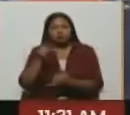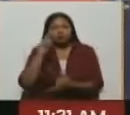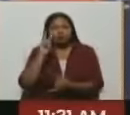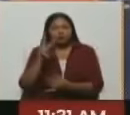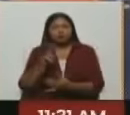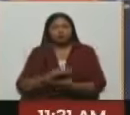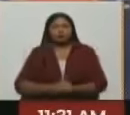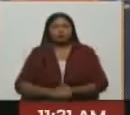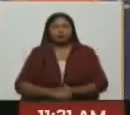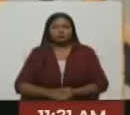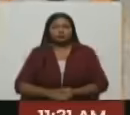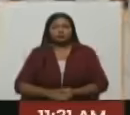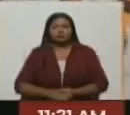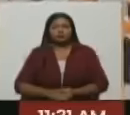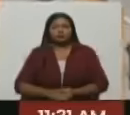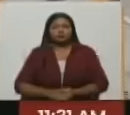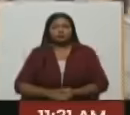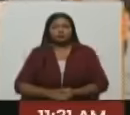ver.